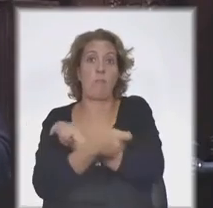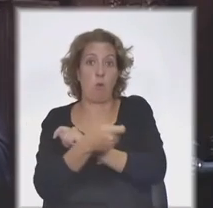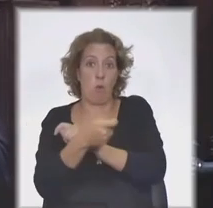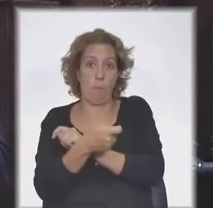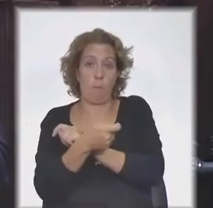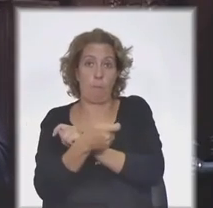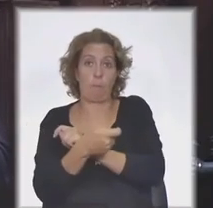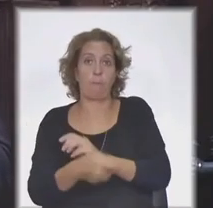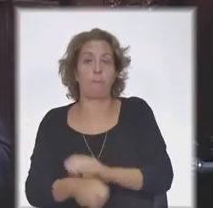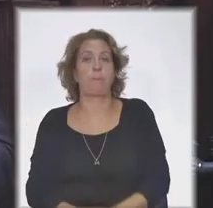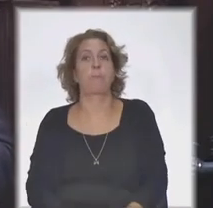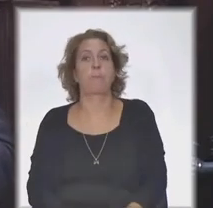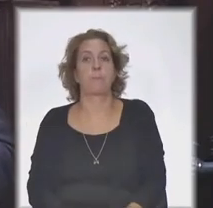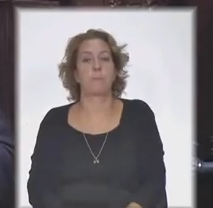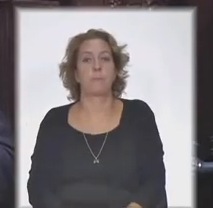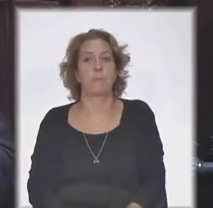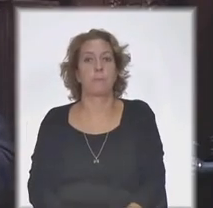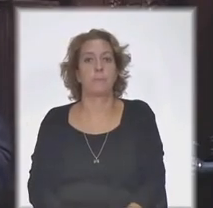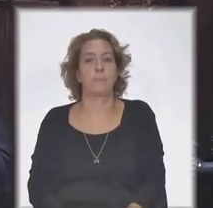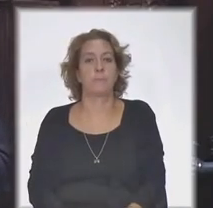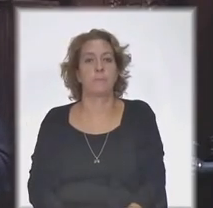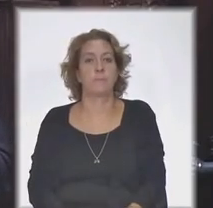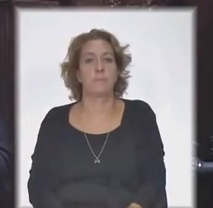acuerdo a lo que pudimos ver.